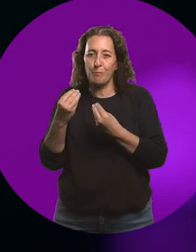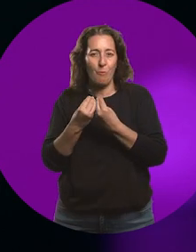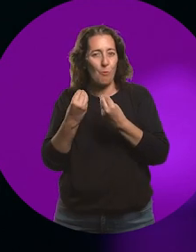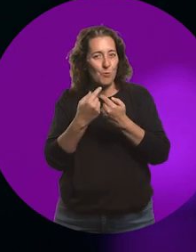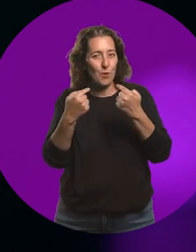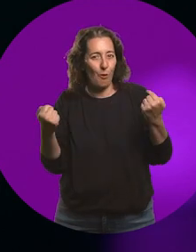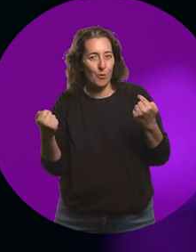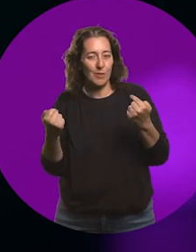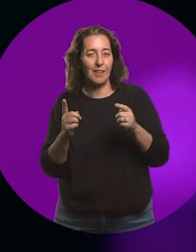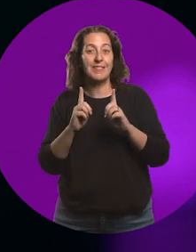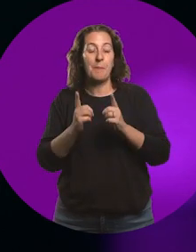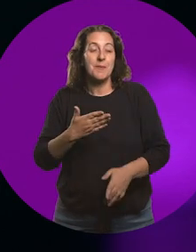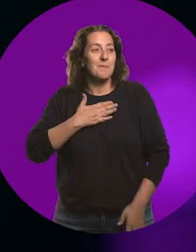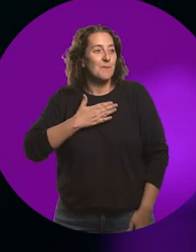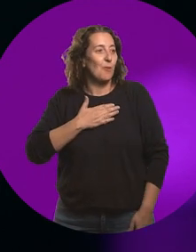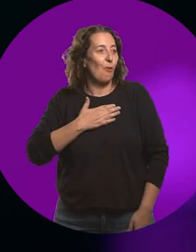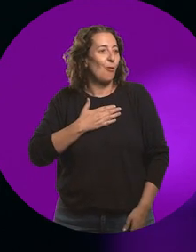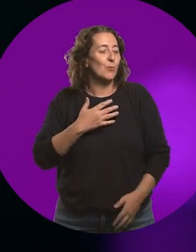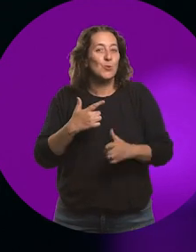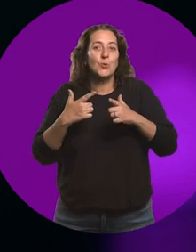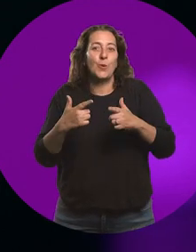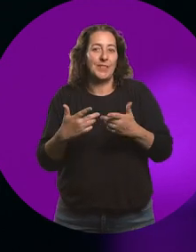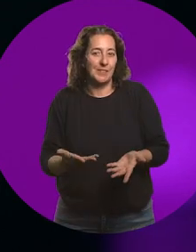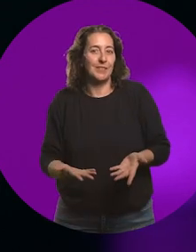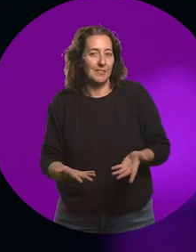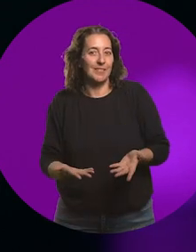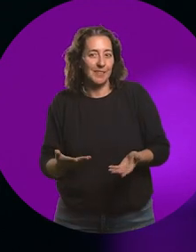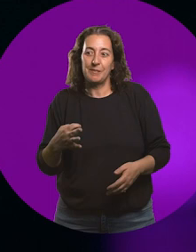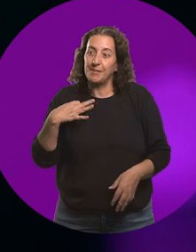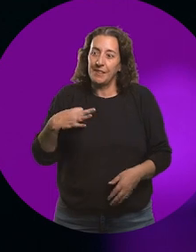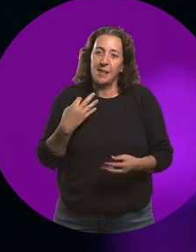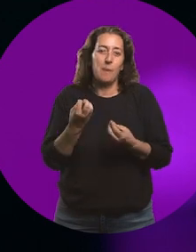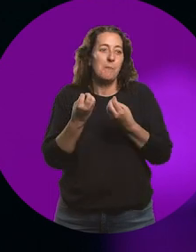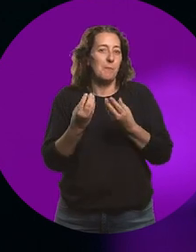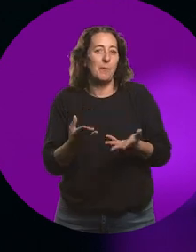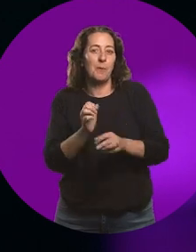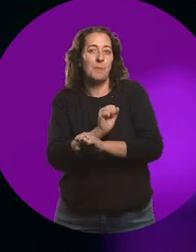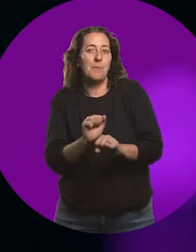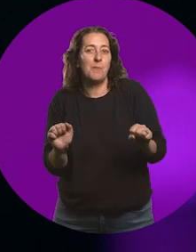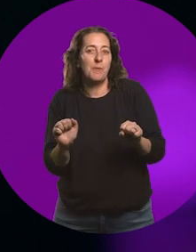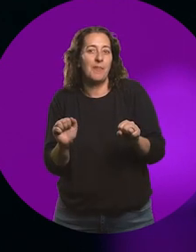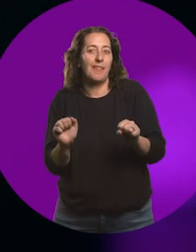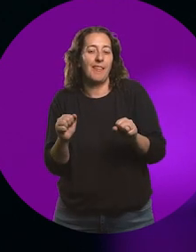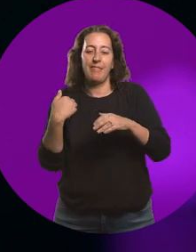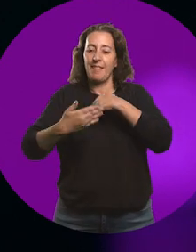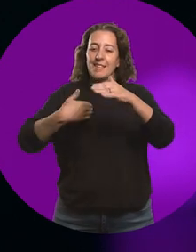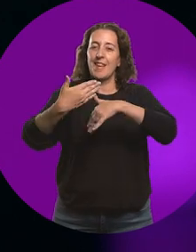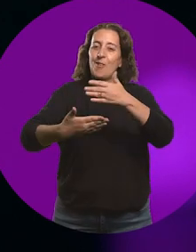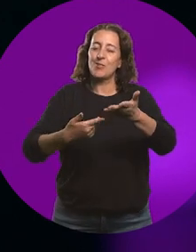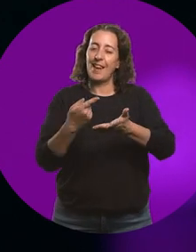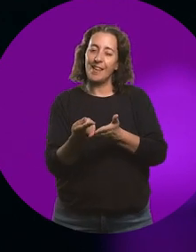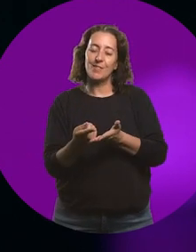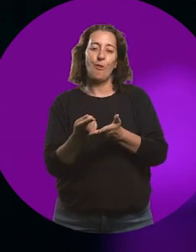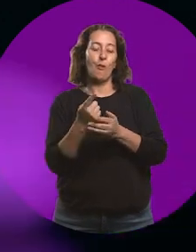Me defino como una afortunada también de la vida, por haber tenido la oportunidad de desarrollar también ese